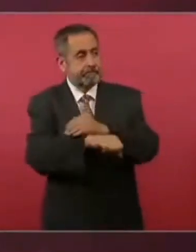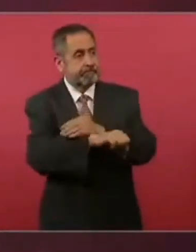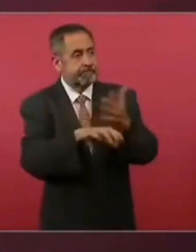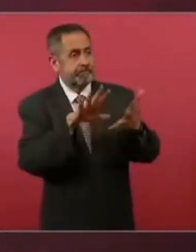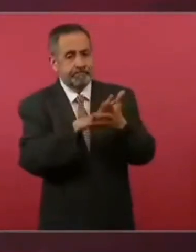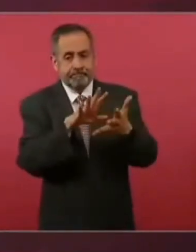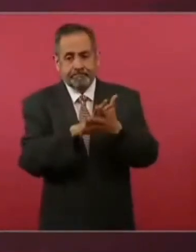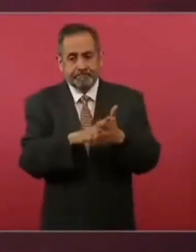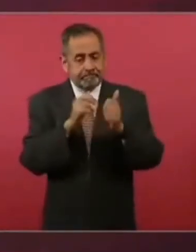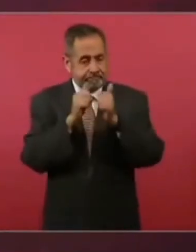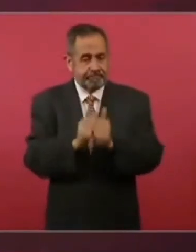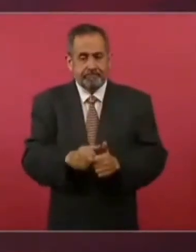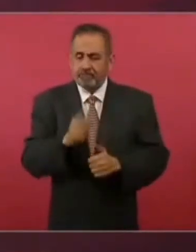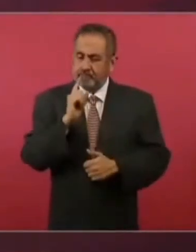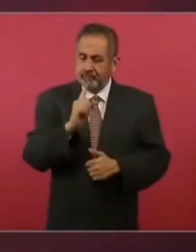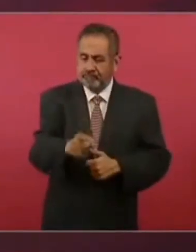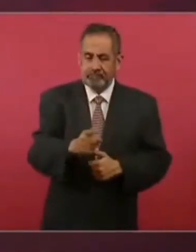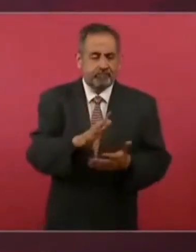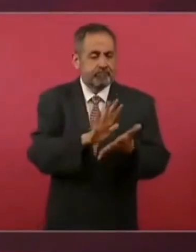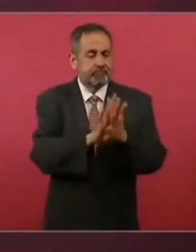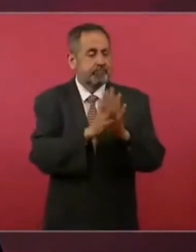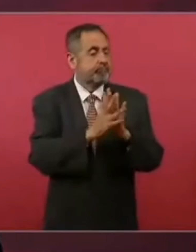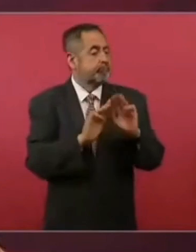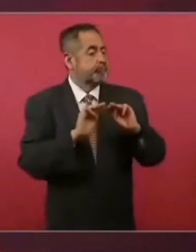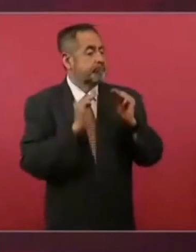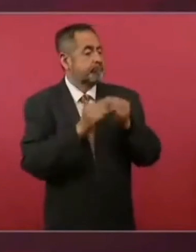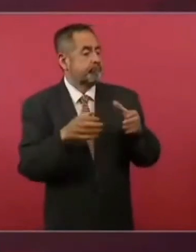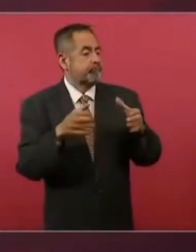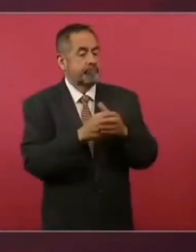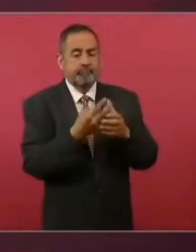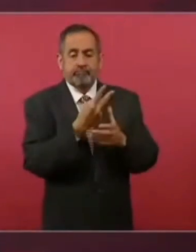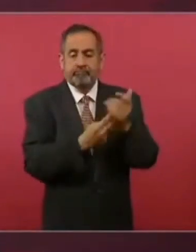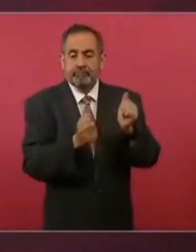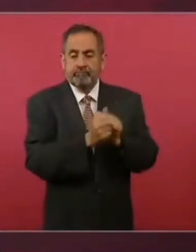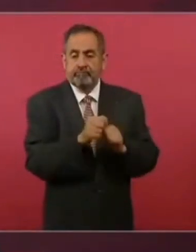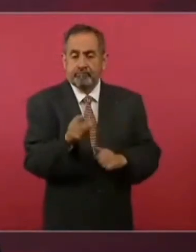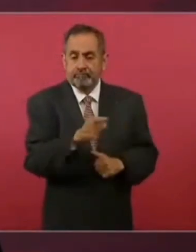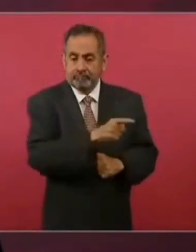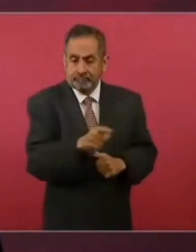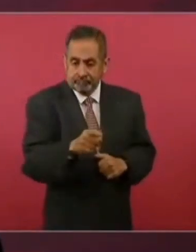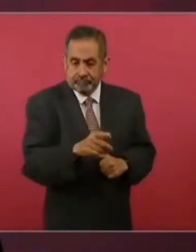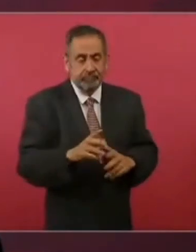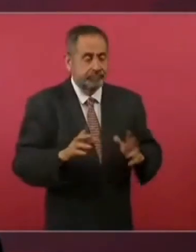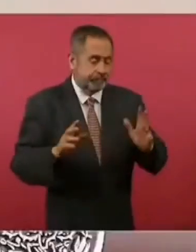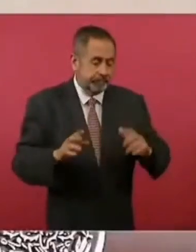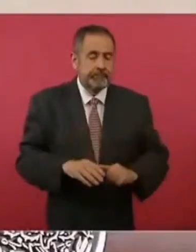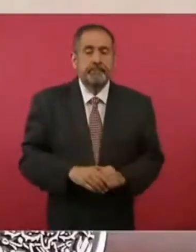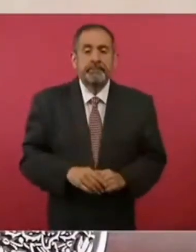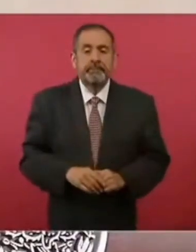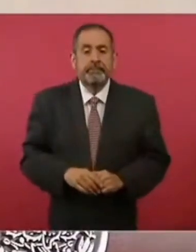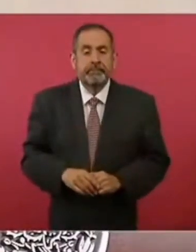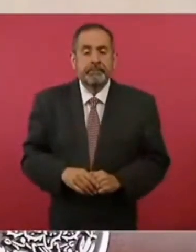acusado de complicidad con narcotraficantes,